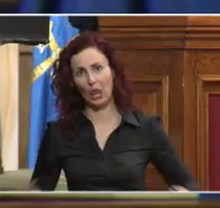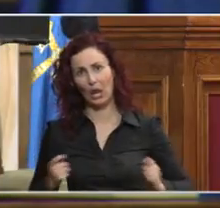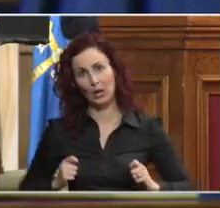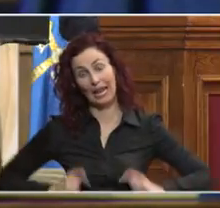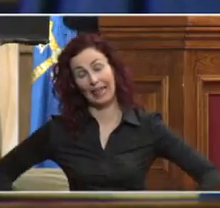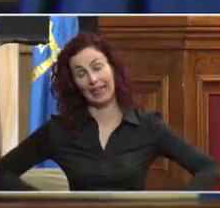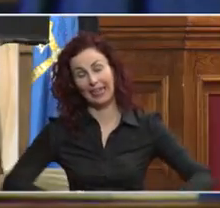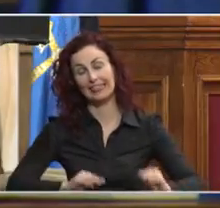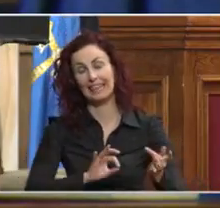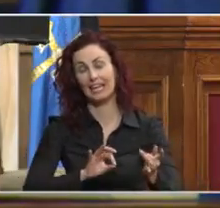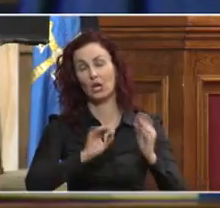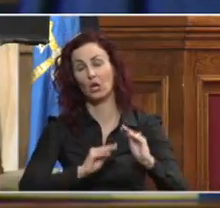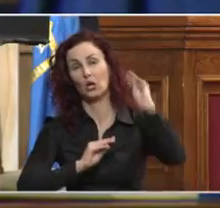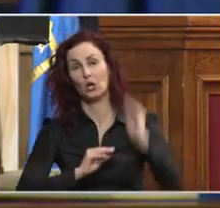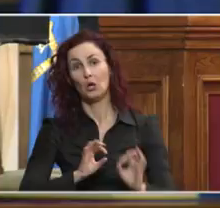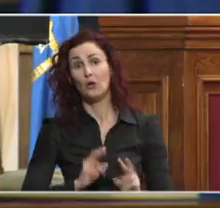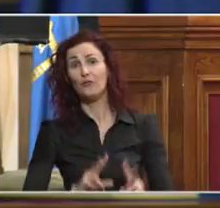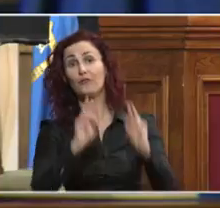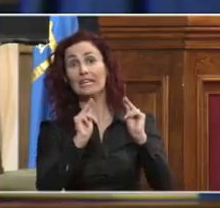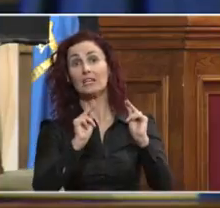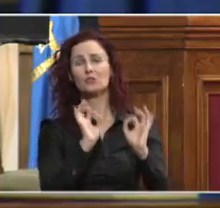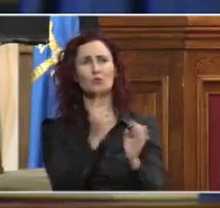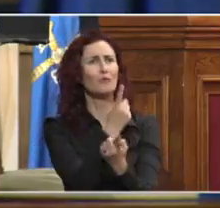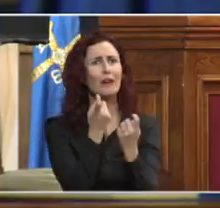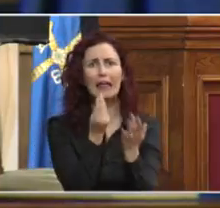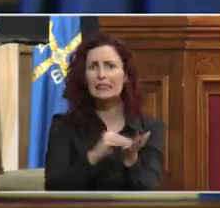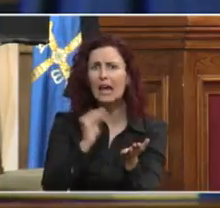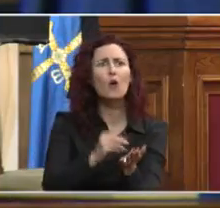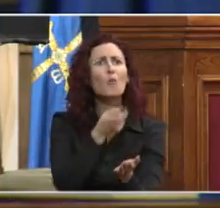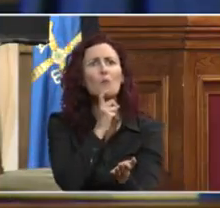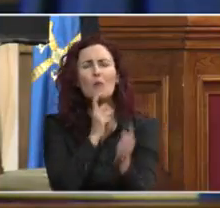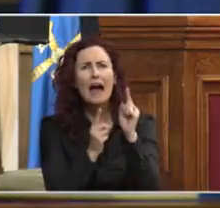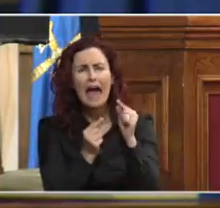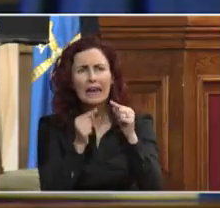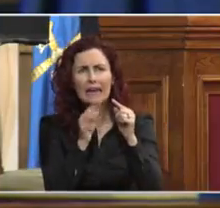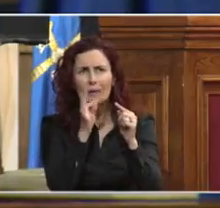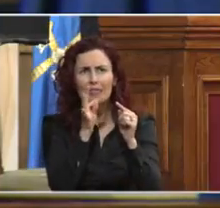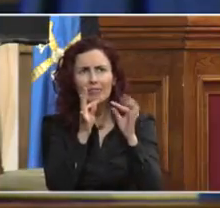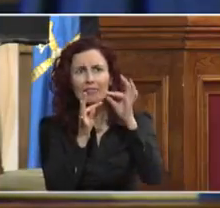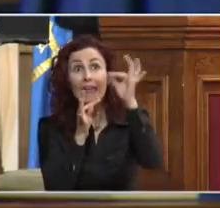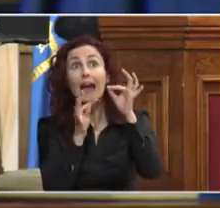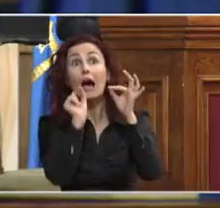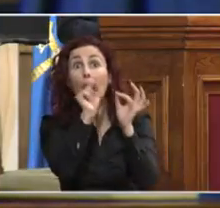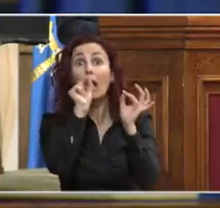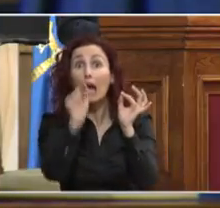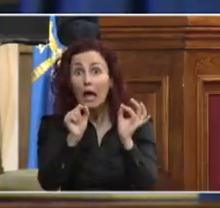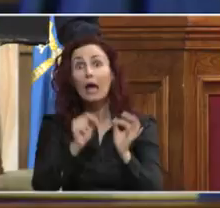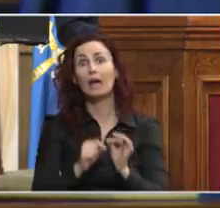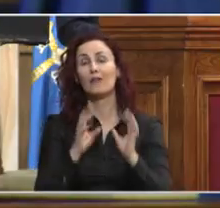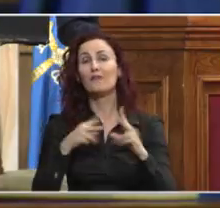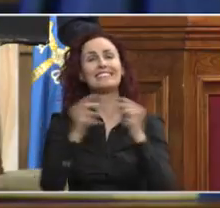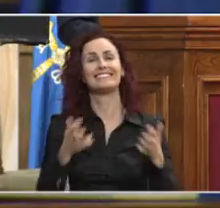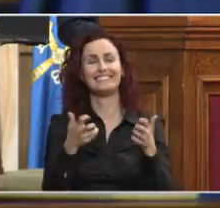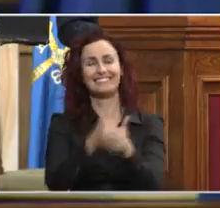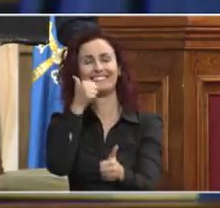Con estos términos. Le falta el... No la han puesto... ¿Cómo es? Arriba de la T. La diéresis. Fin de la